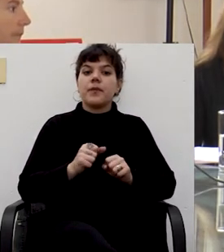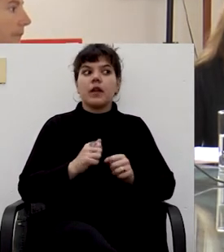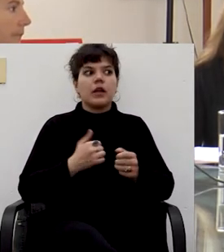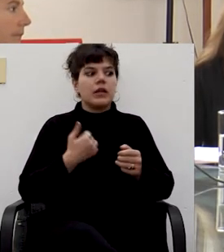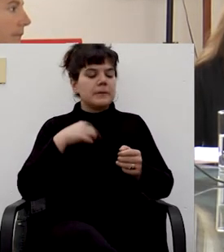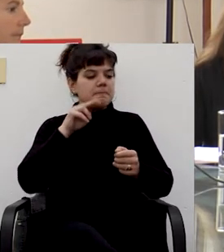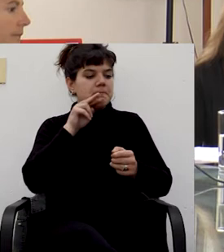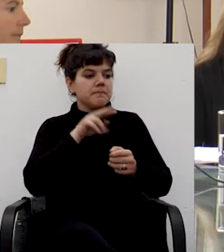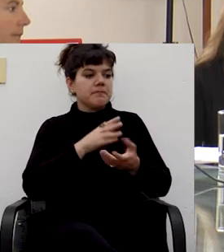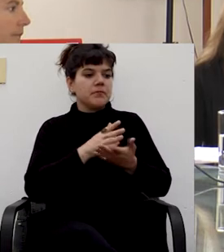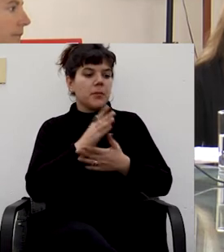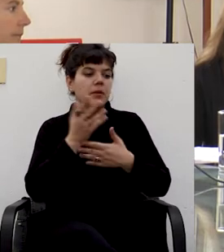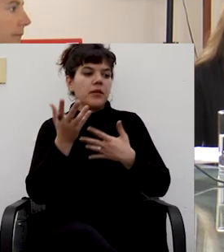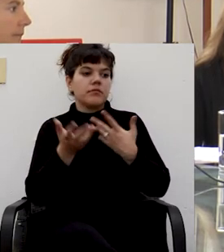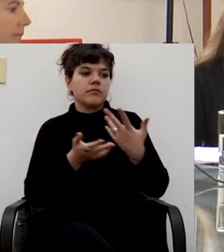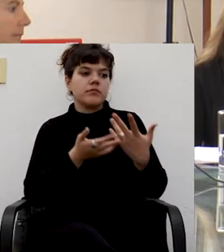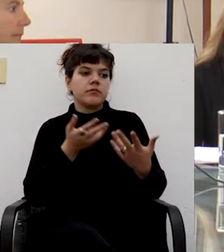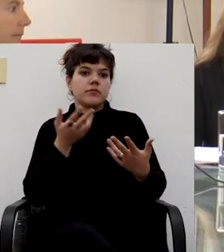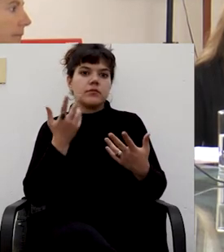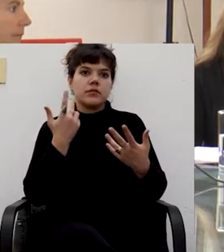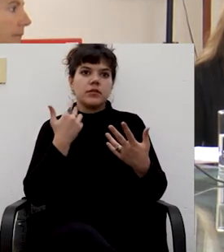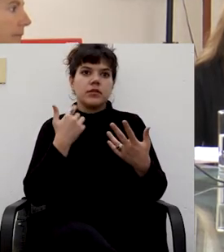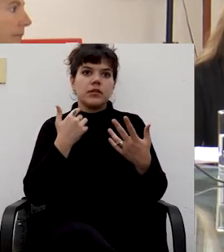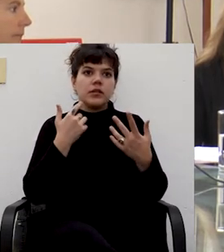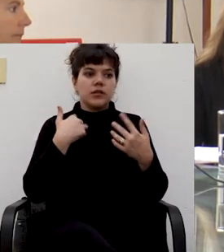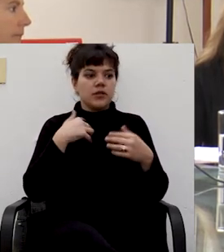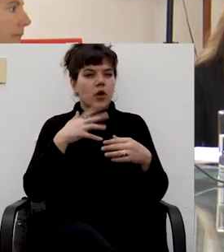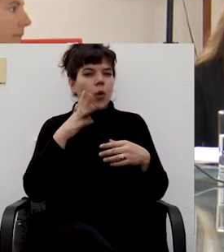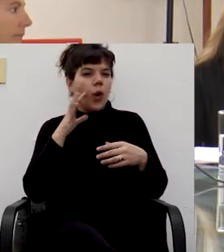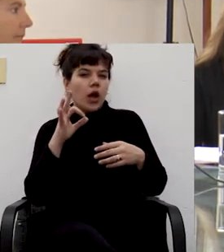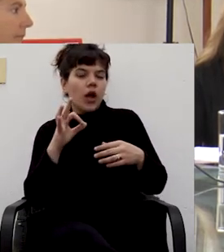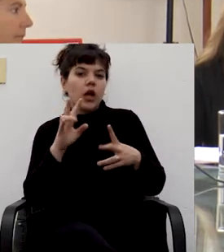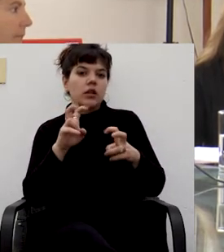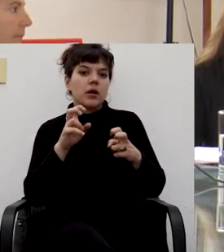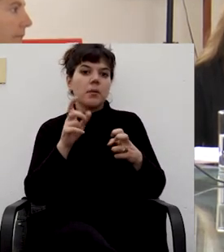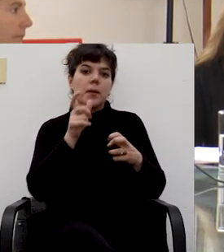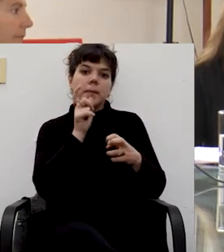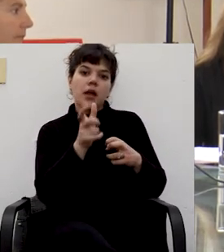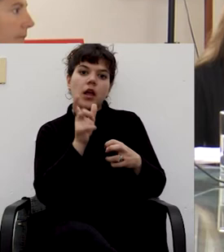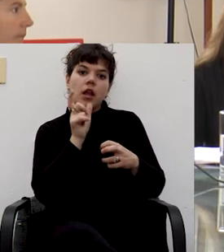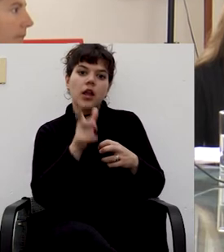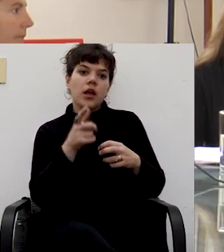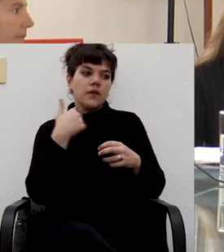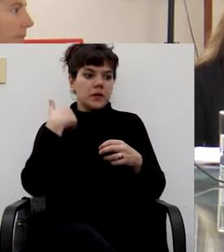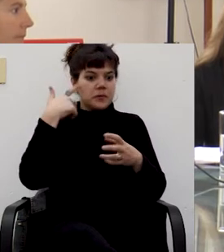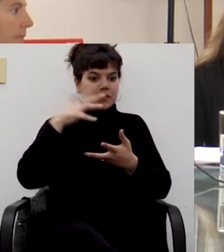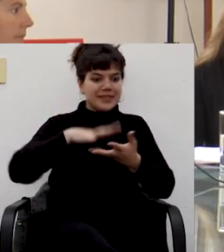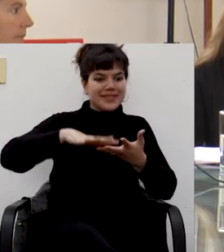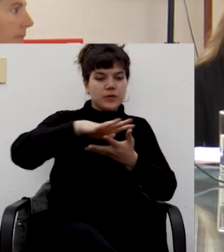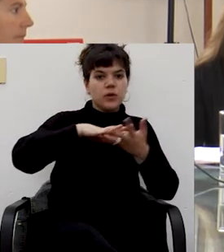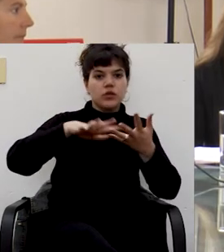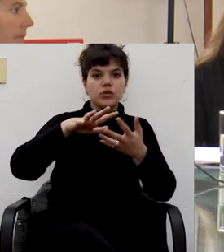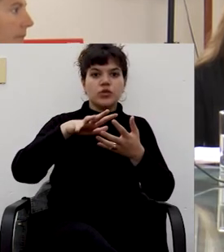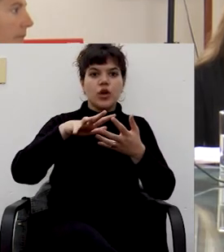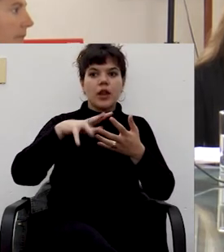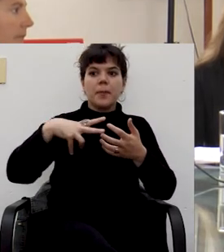ser como bastante criteriosos con los términos y nos gusta pensar esto de la situación de privación de libertad